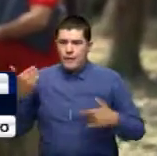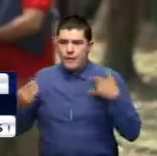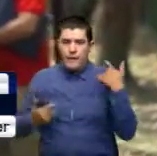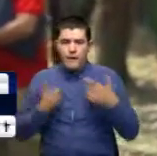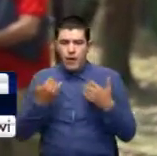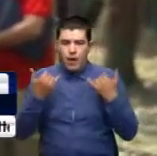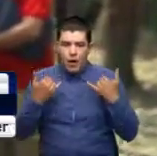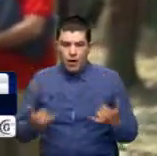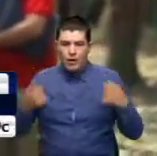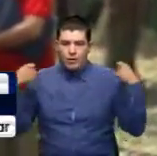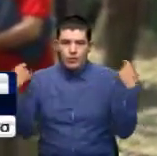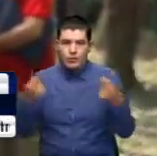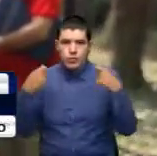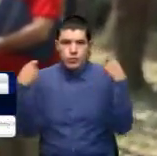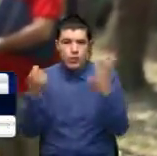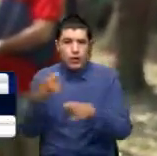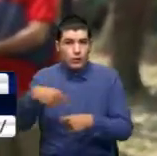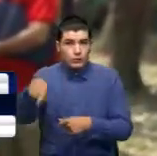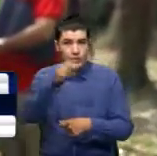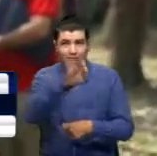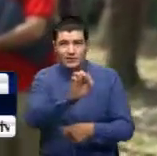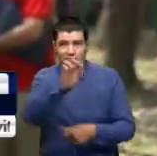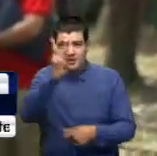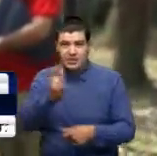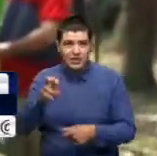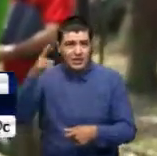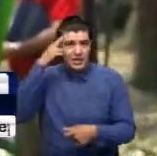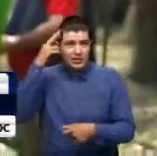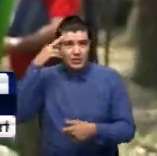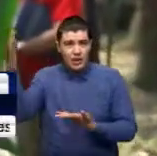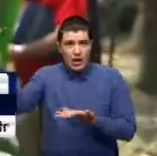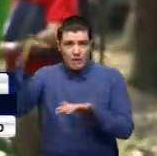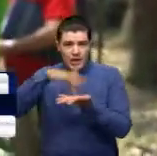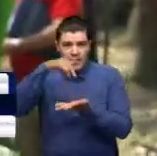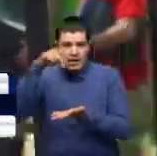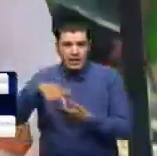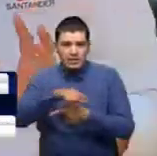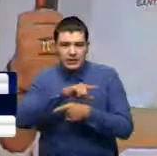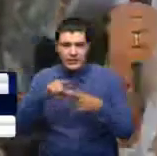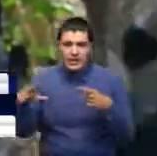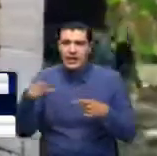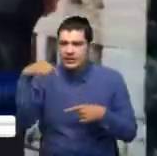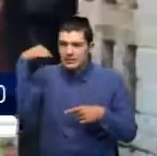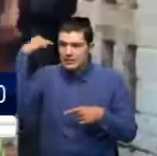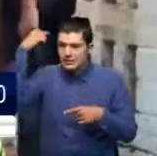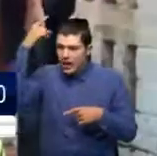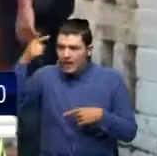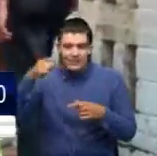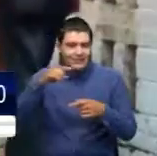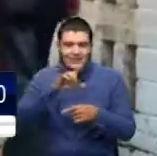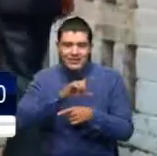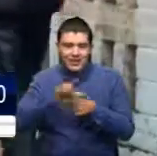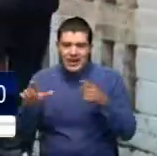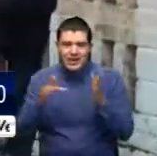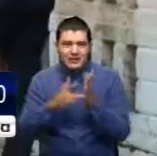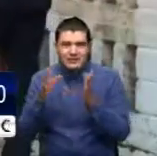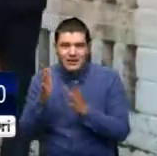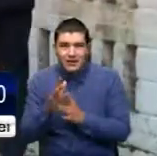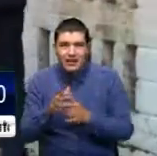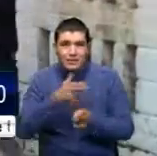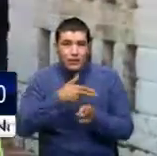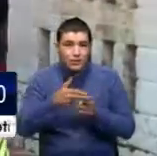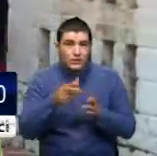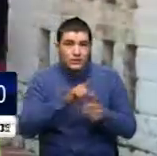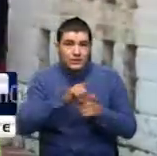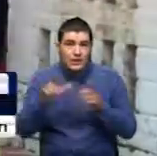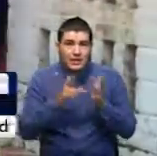ofertando 87 razones para que vengan en Semana Santa, para que vengan los puentes, los fines festivos. Esta Semana Santa la cita es en